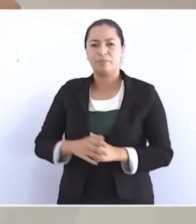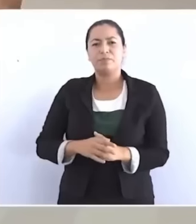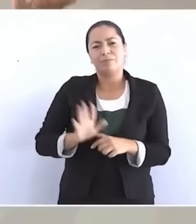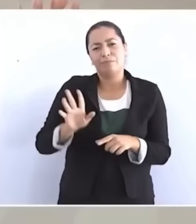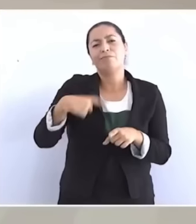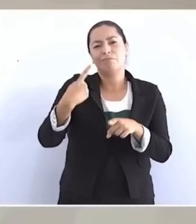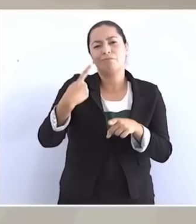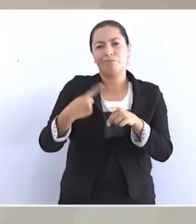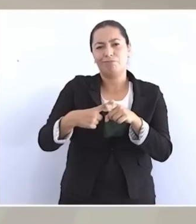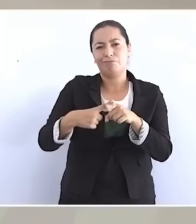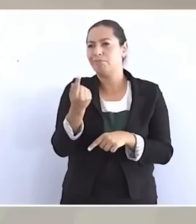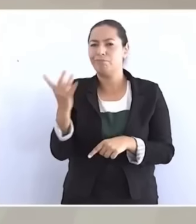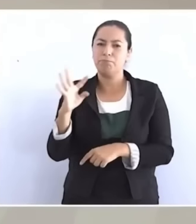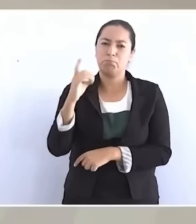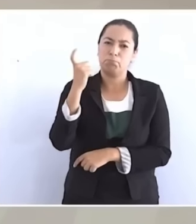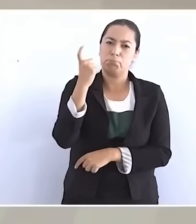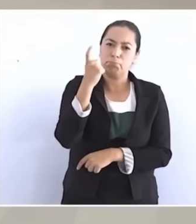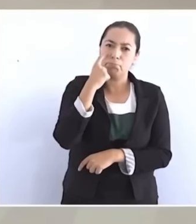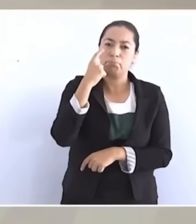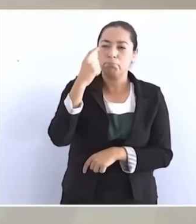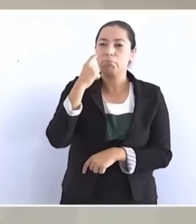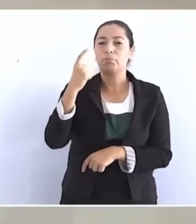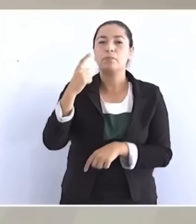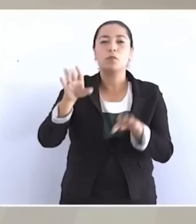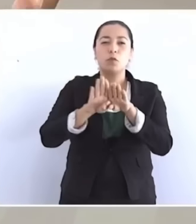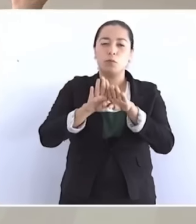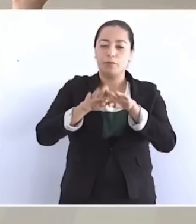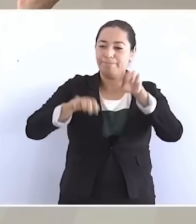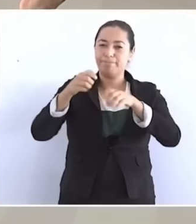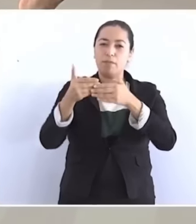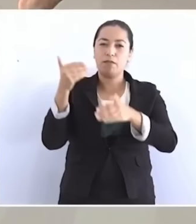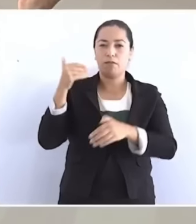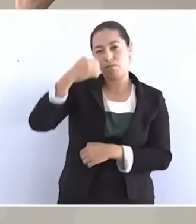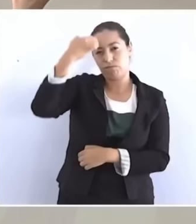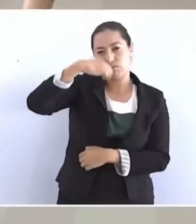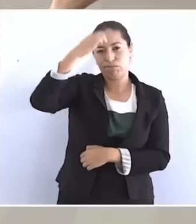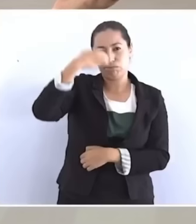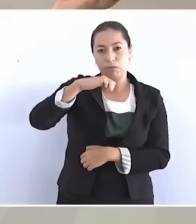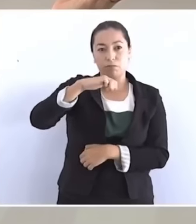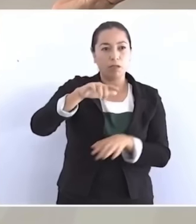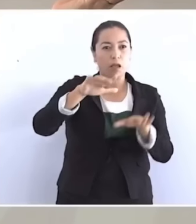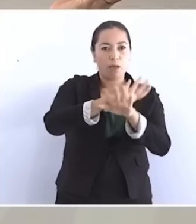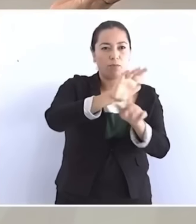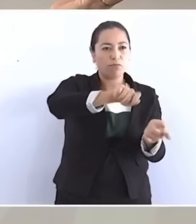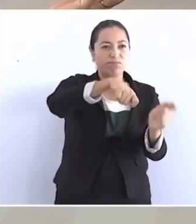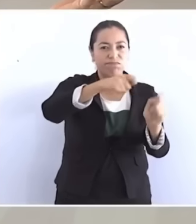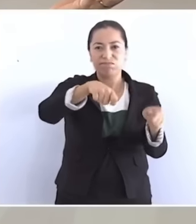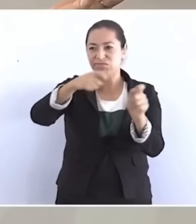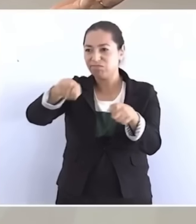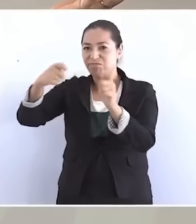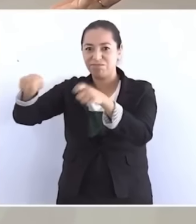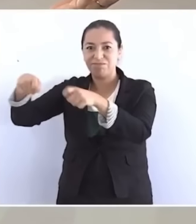visto transiciones de presidentes, nunca habíamos visto esto, ¿sí?